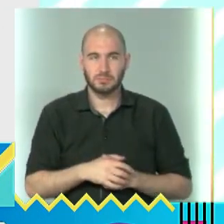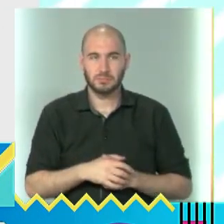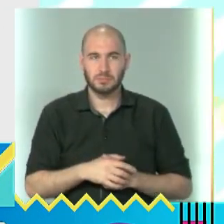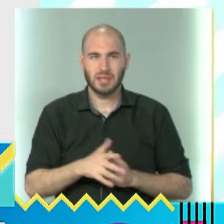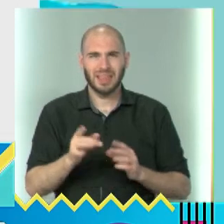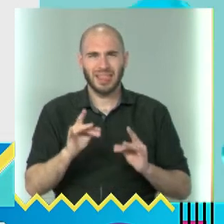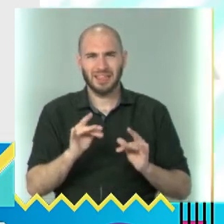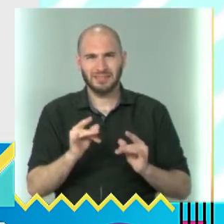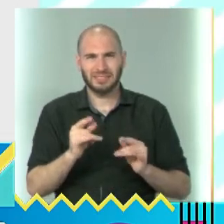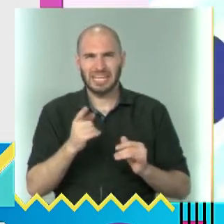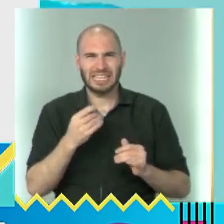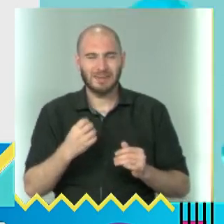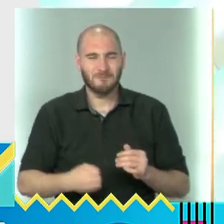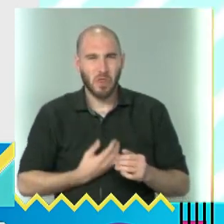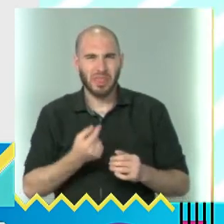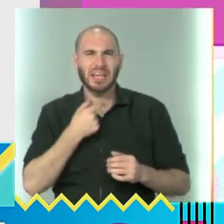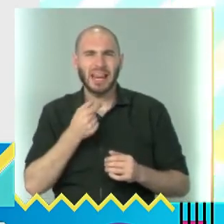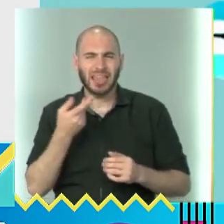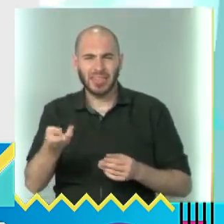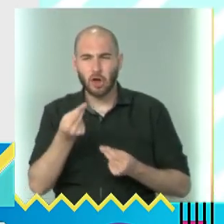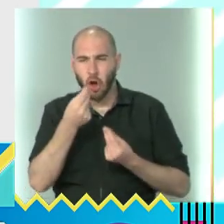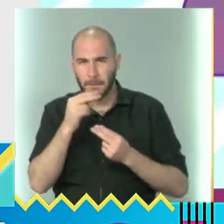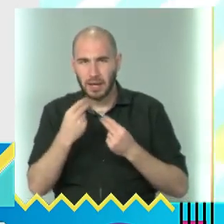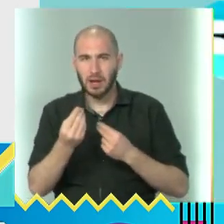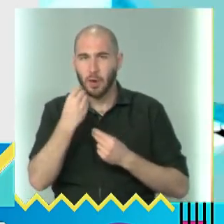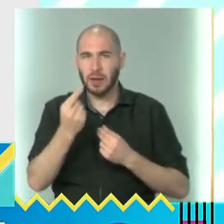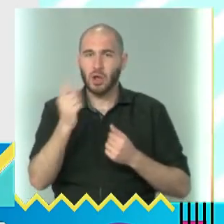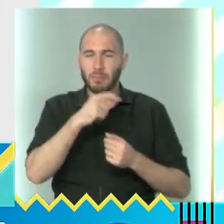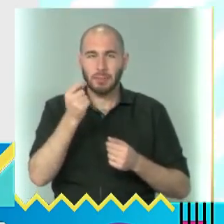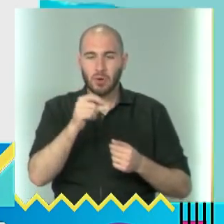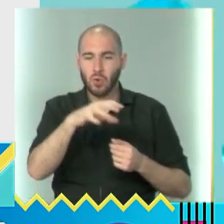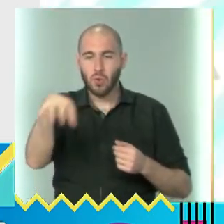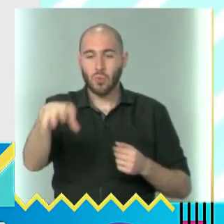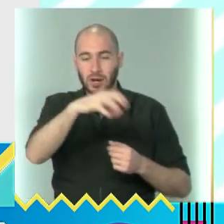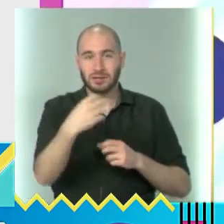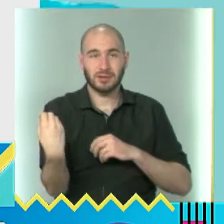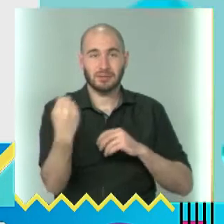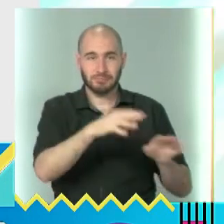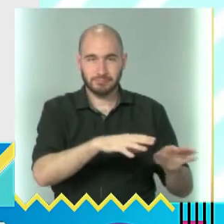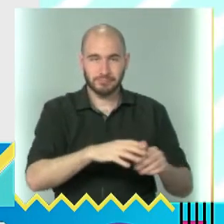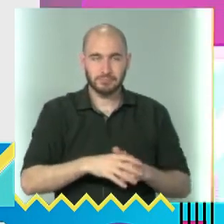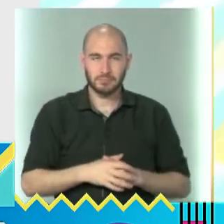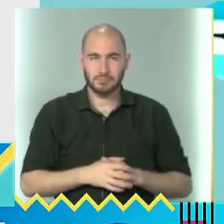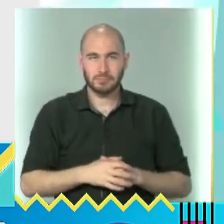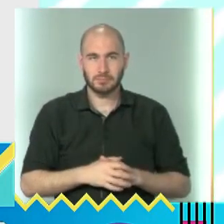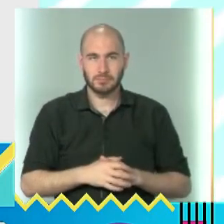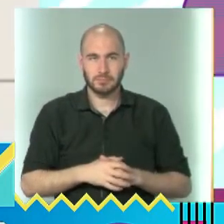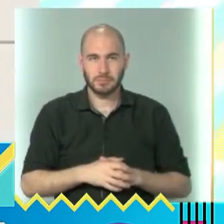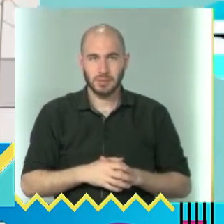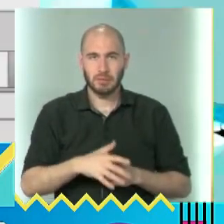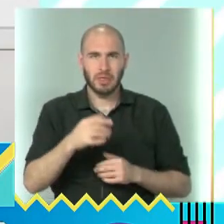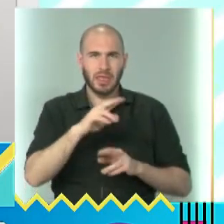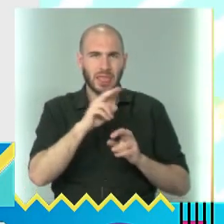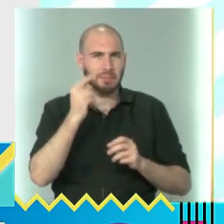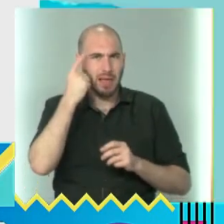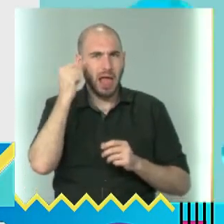Es muy difícil que le den ganas en ese momento de ir a comer sushi o capaz que cambie su local de sushi. Me parece que la parte